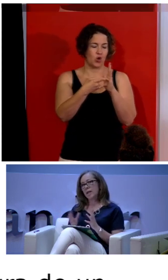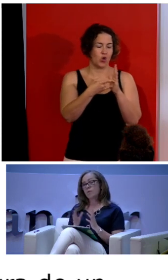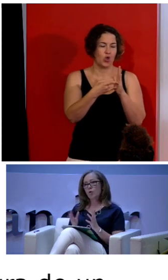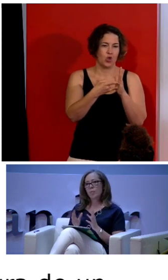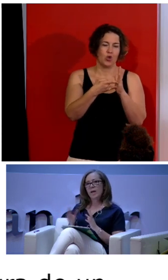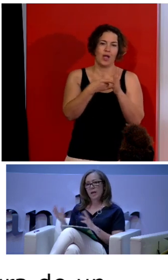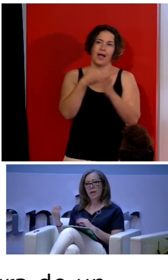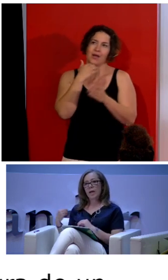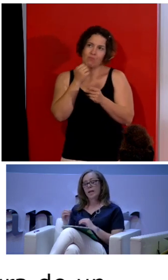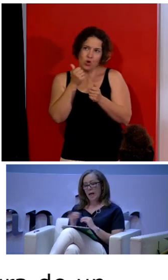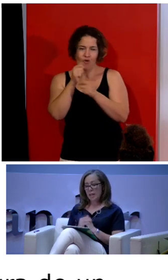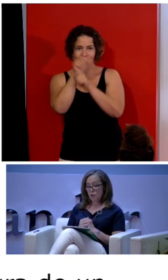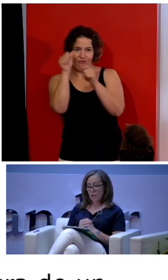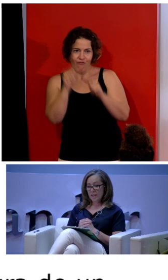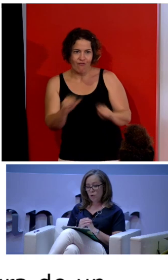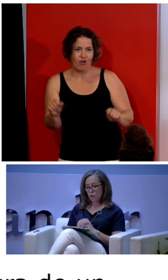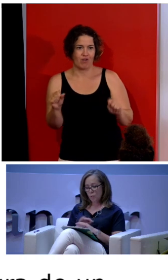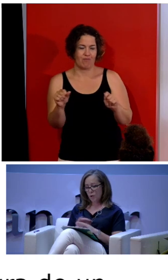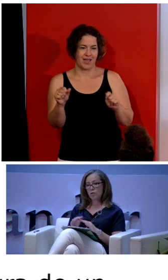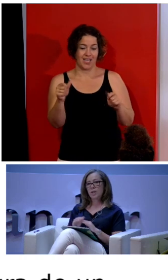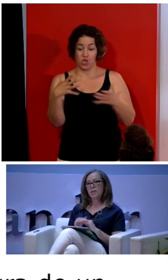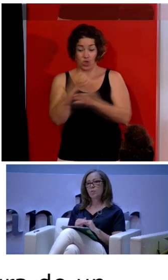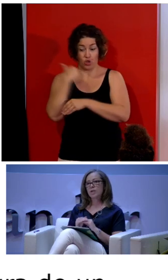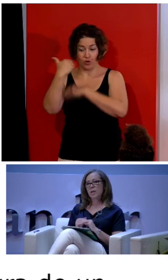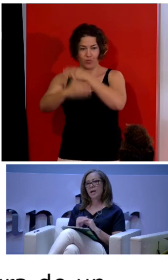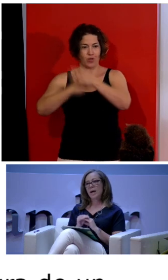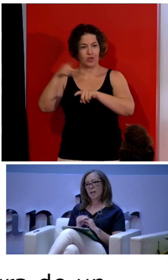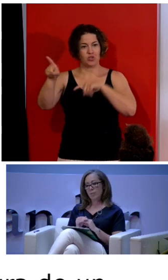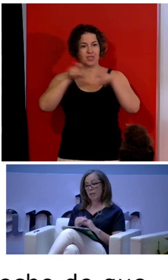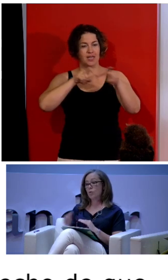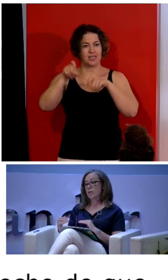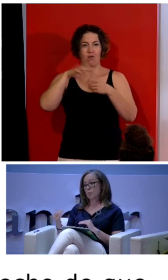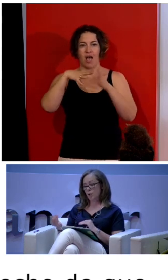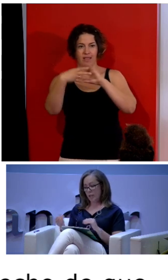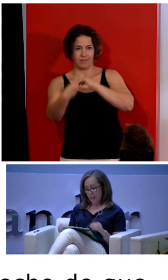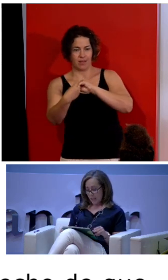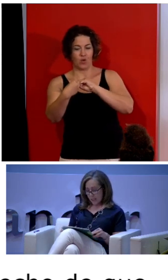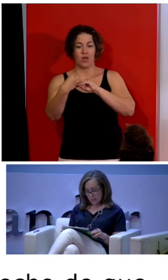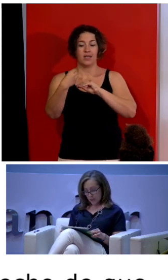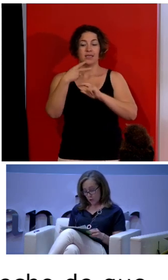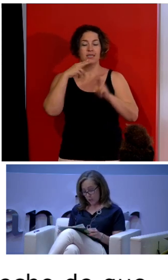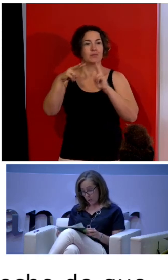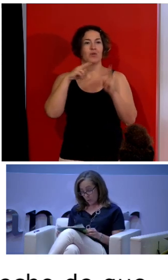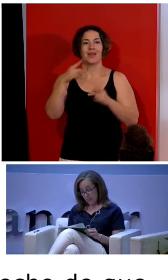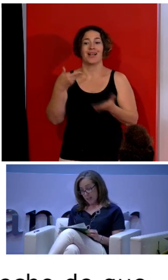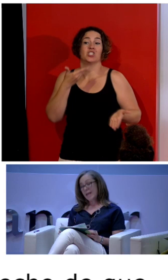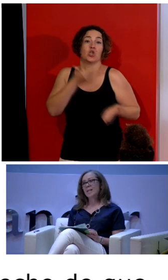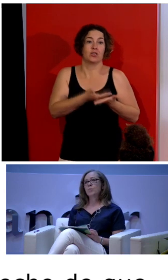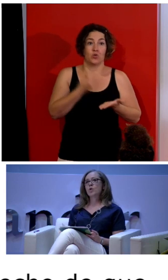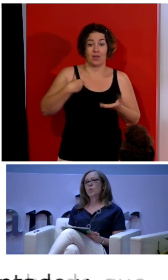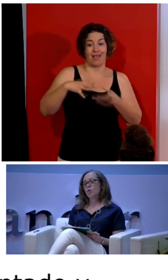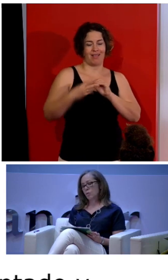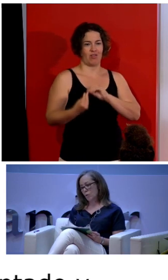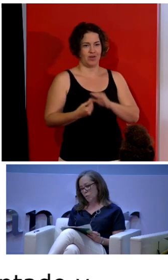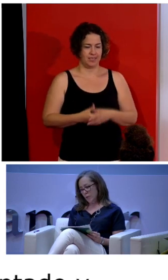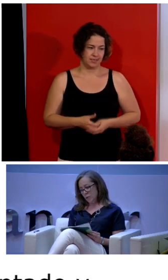que diera forma al hecho de que todo el proceso selectivo estaba adaptado y respondiera a esas solicitudes. También